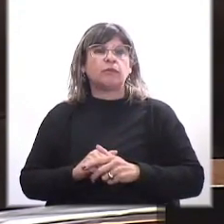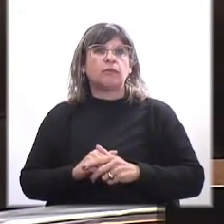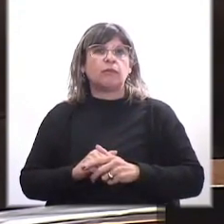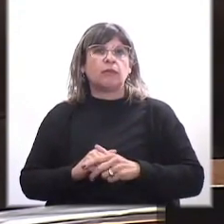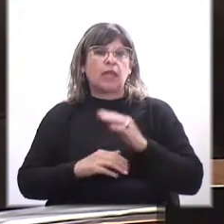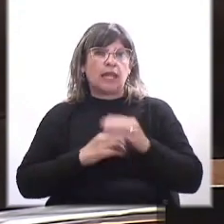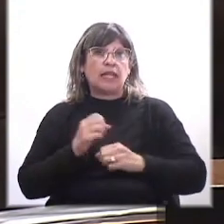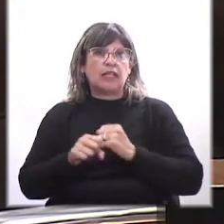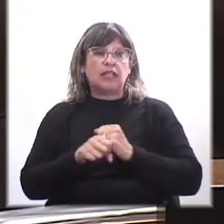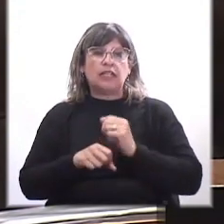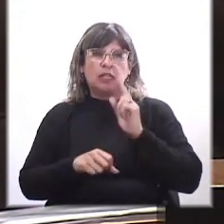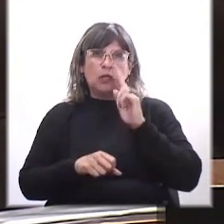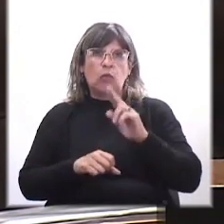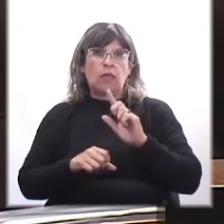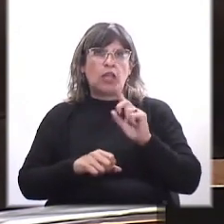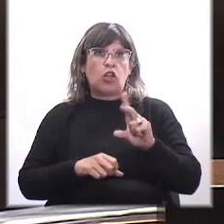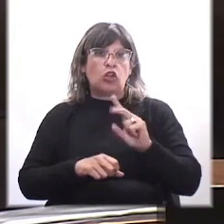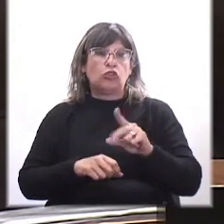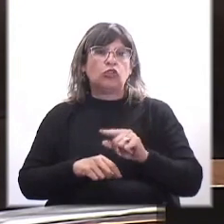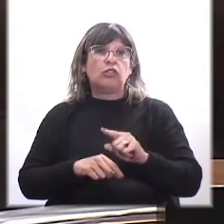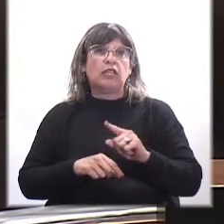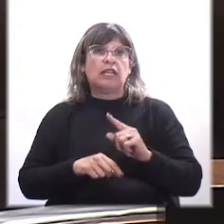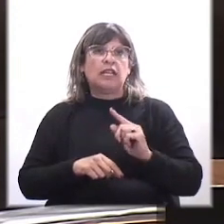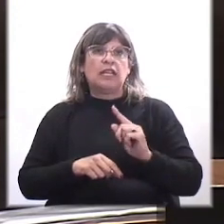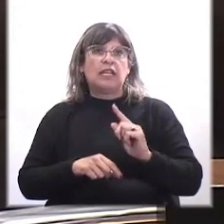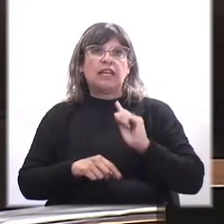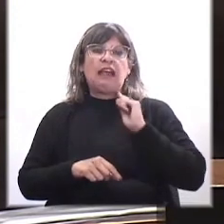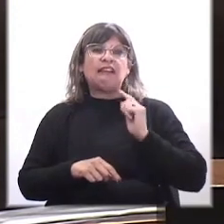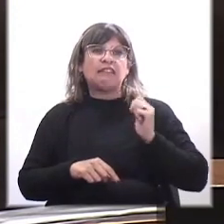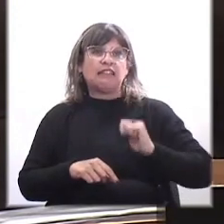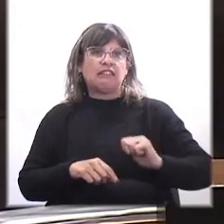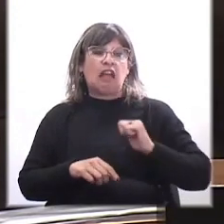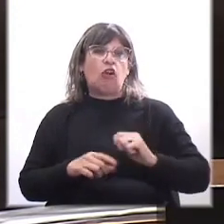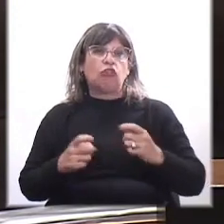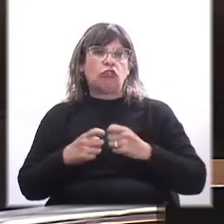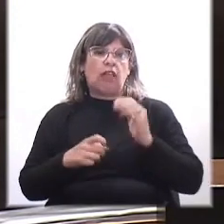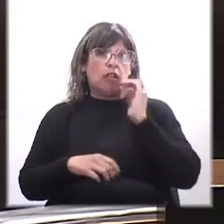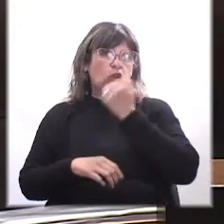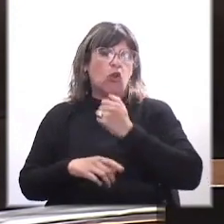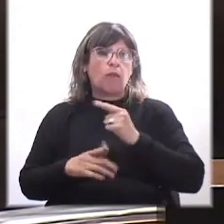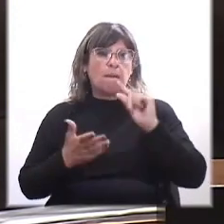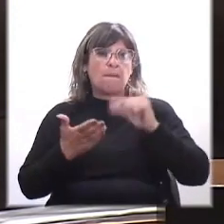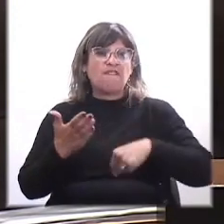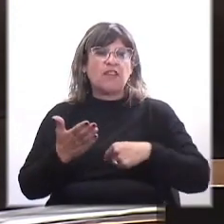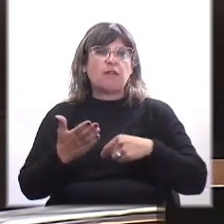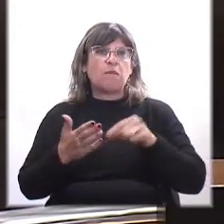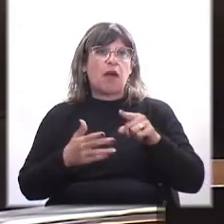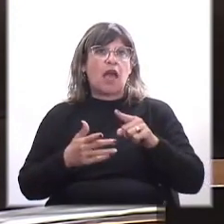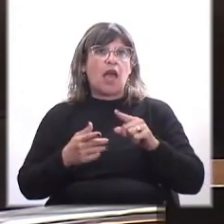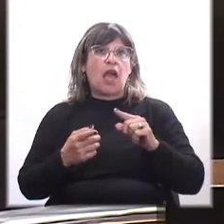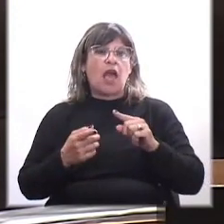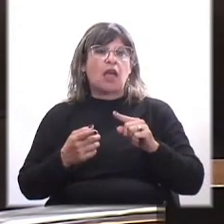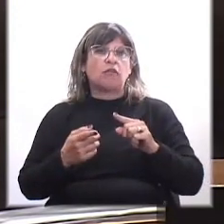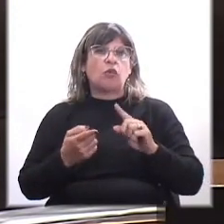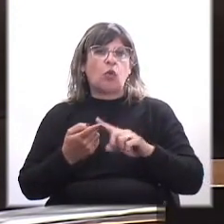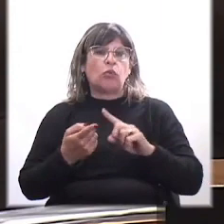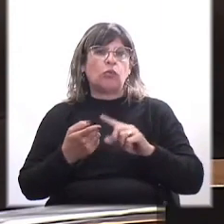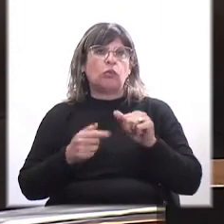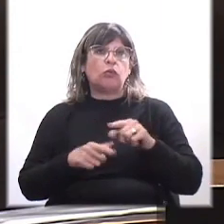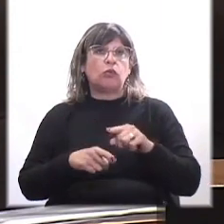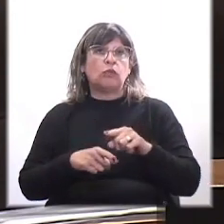En el año 2012, Gas Sayago, Sociedad Anónima, firma un contrato